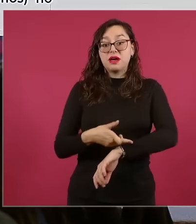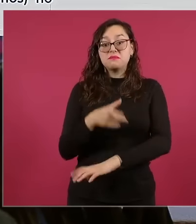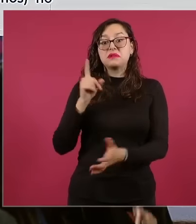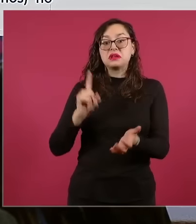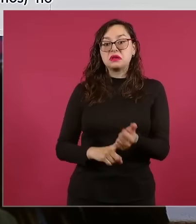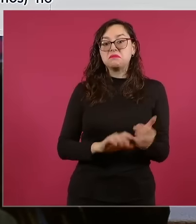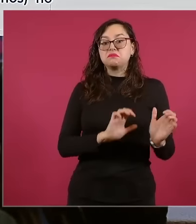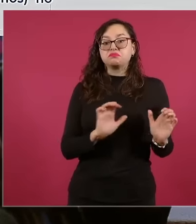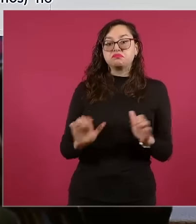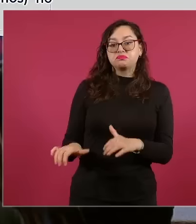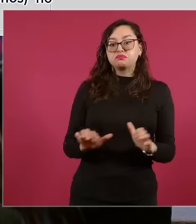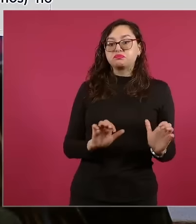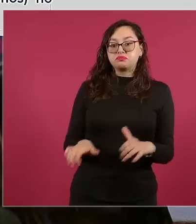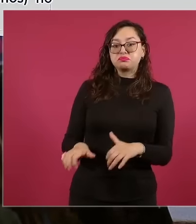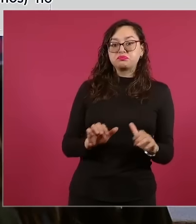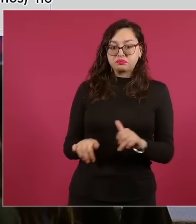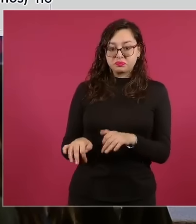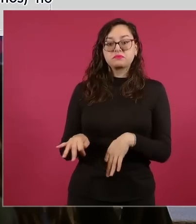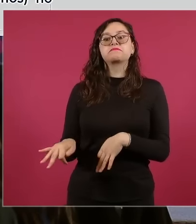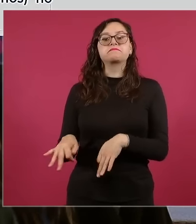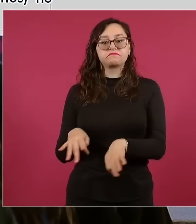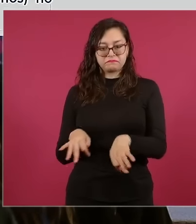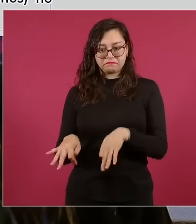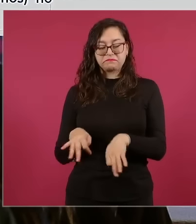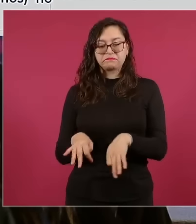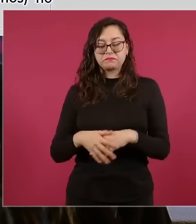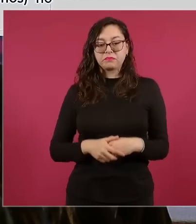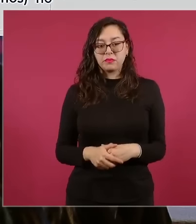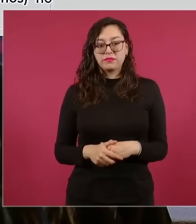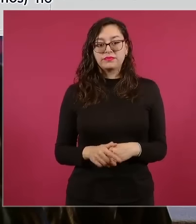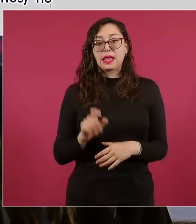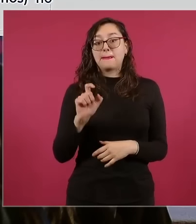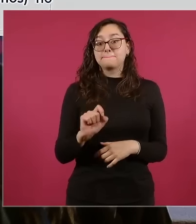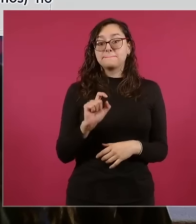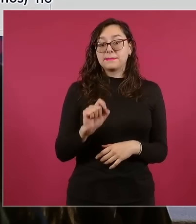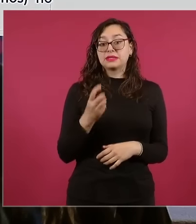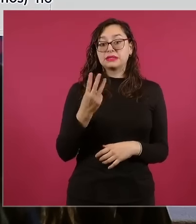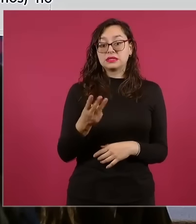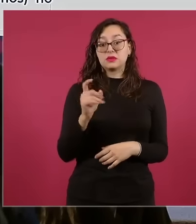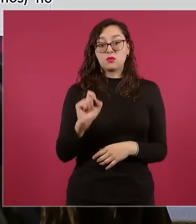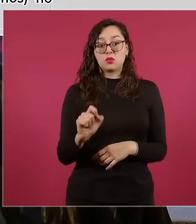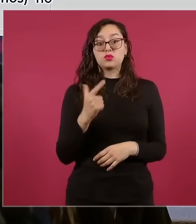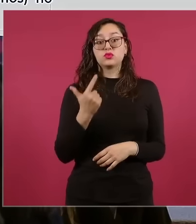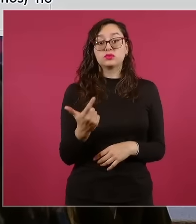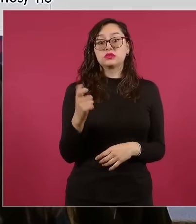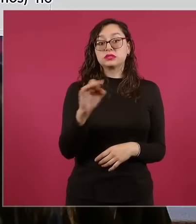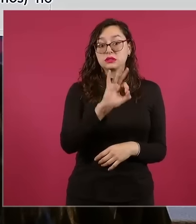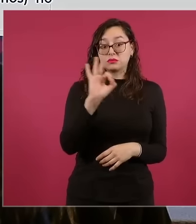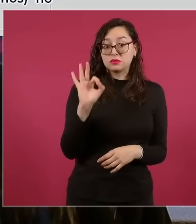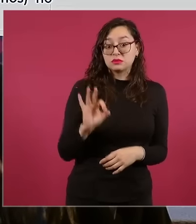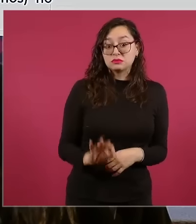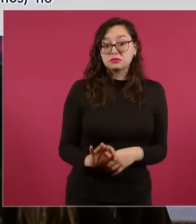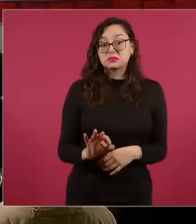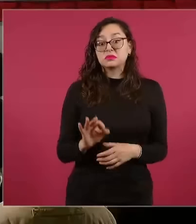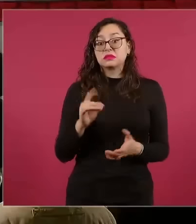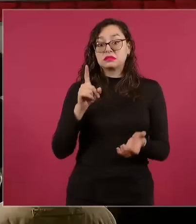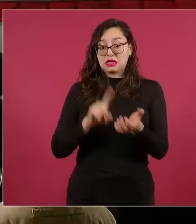trabajando en el poder judicial el 23.7 por del personal del